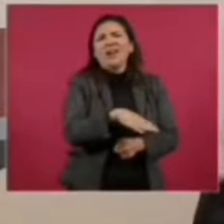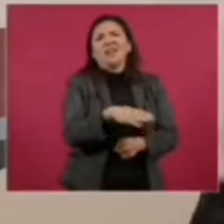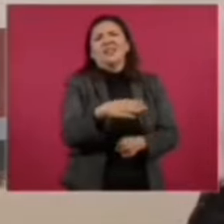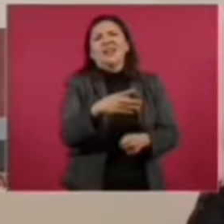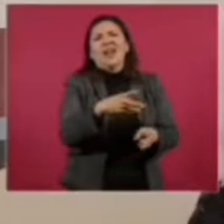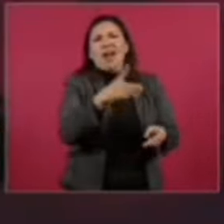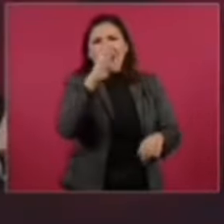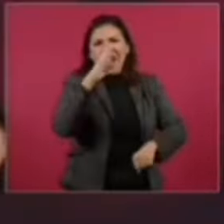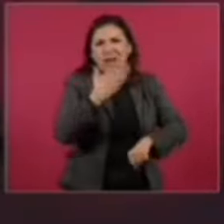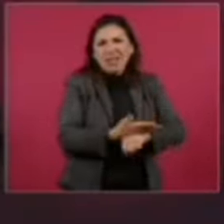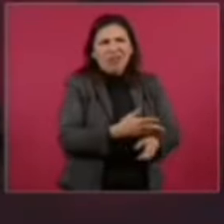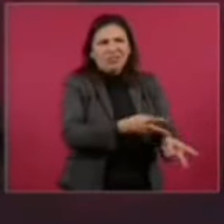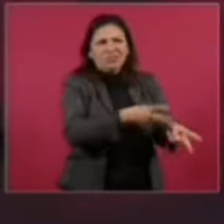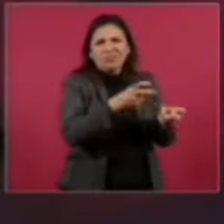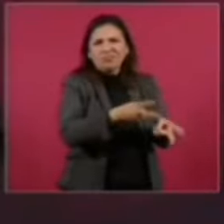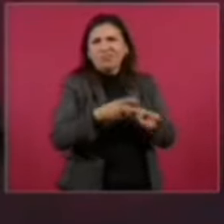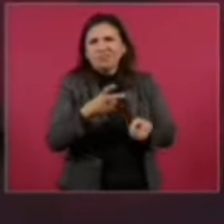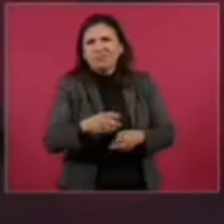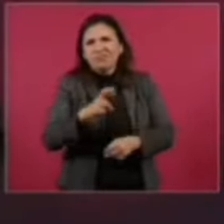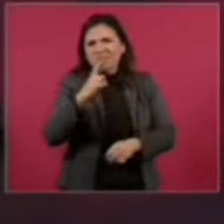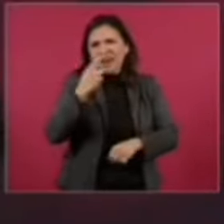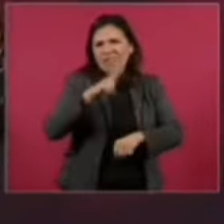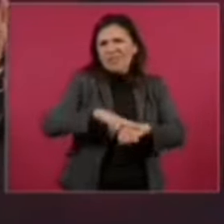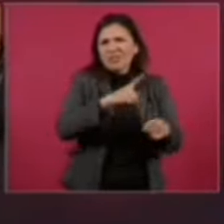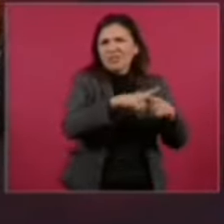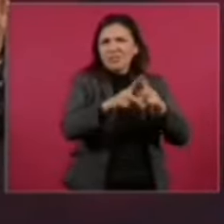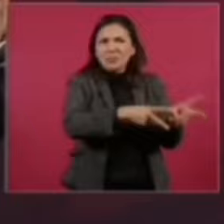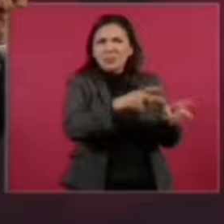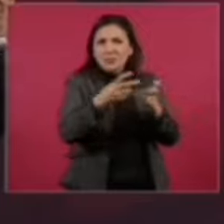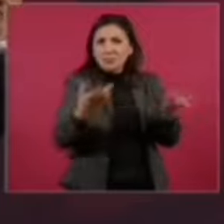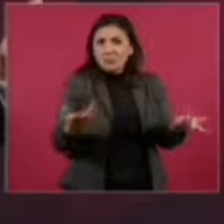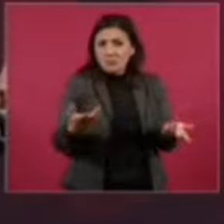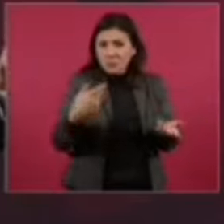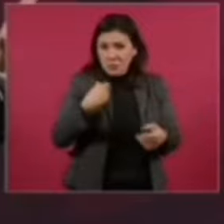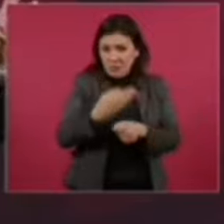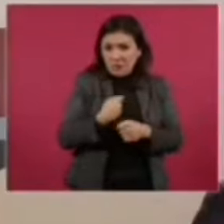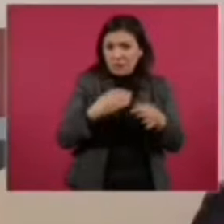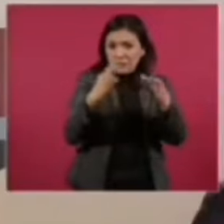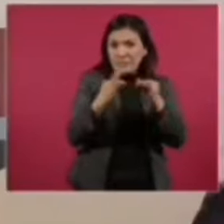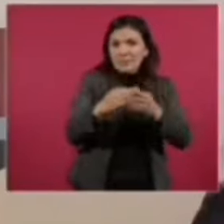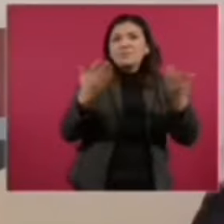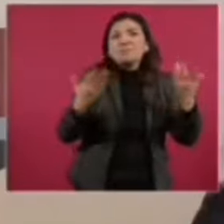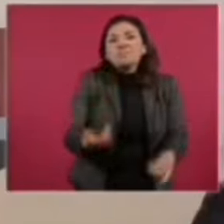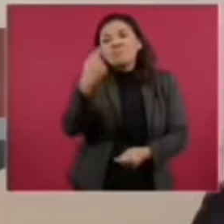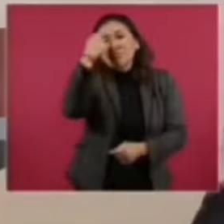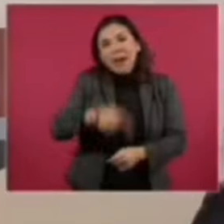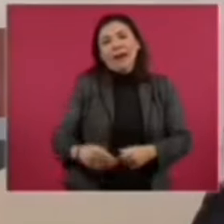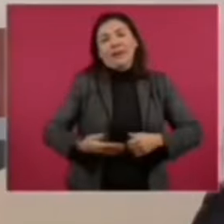y ladrones. ¿Para qué me obligas a decir eso?